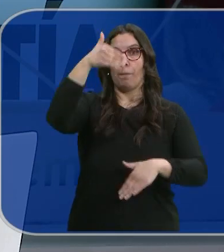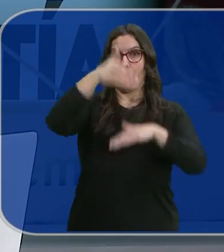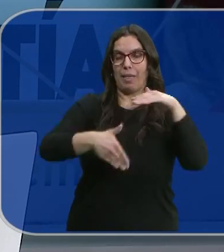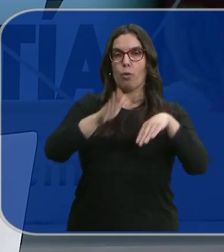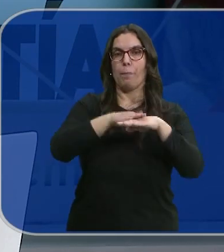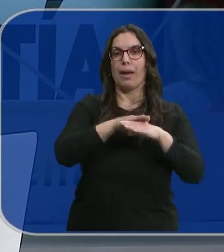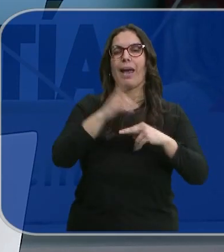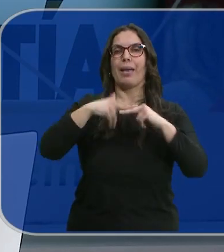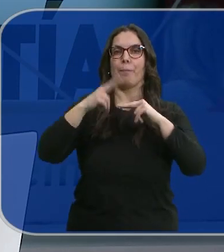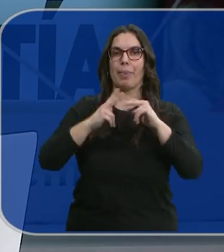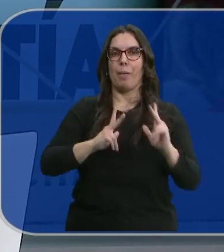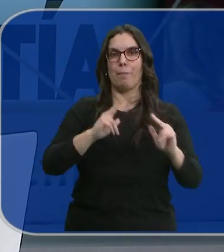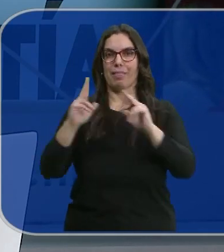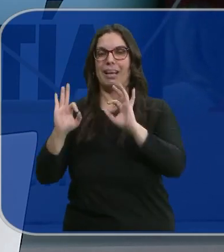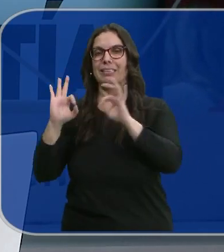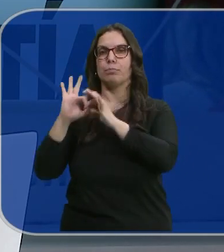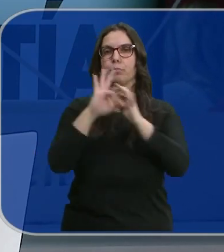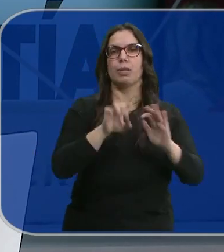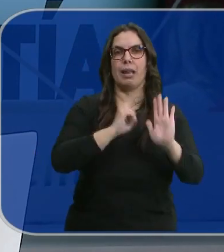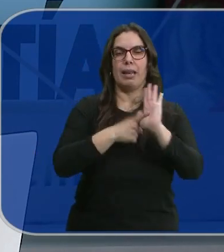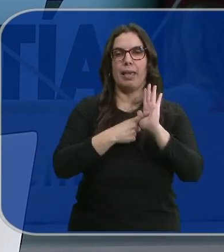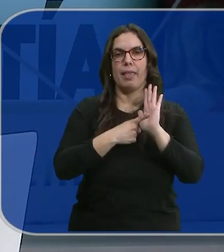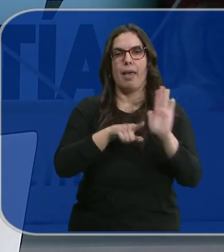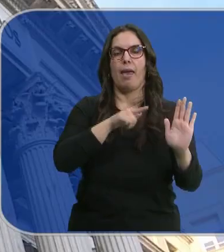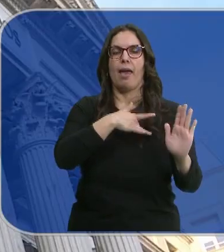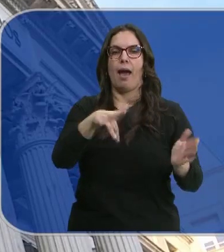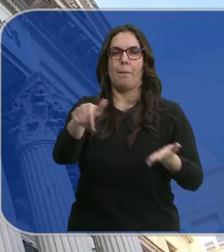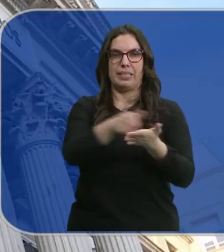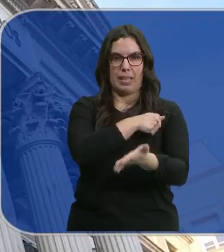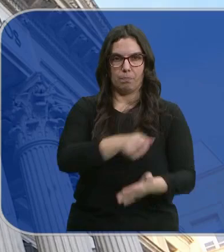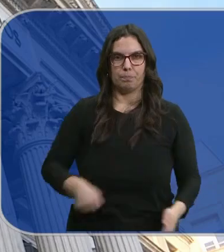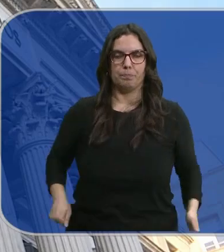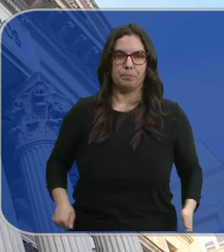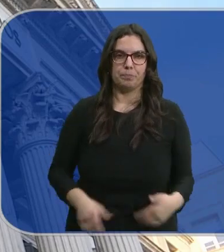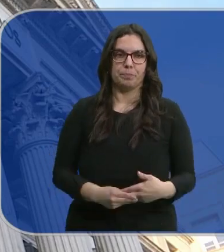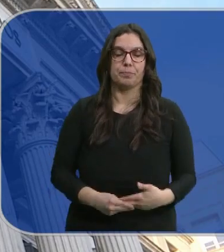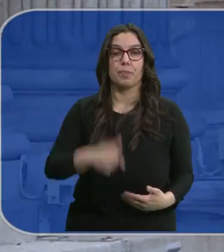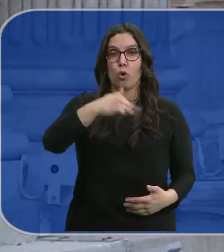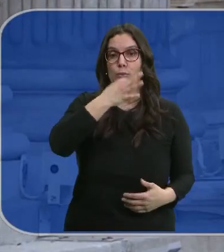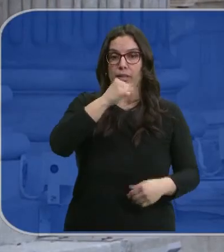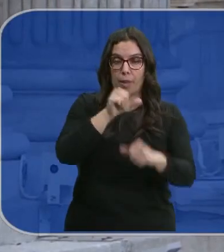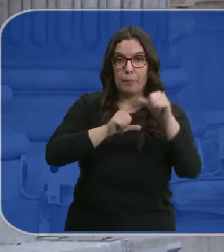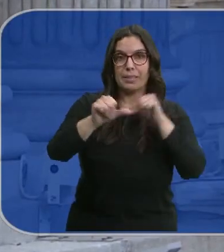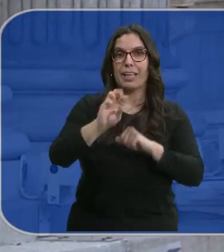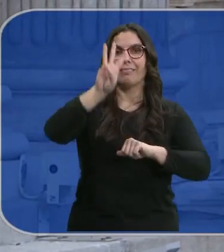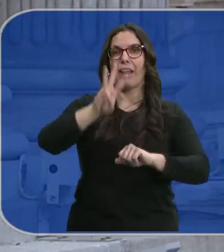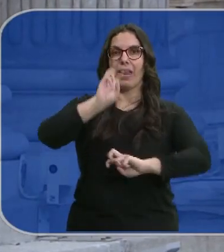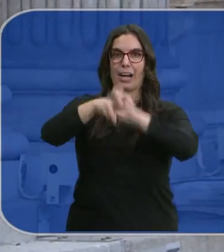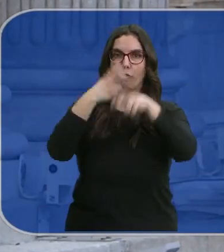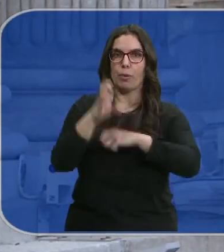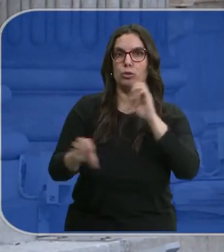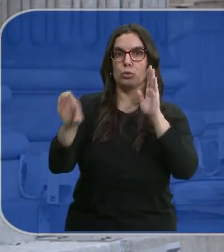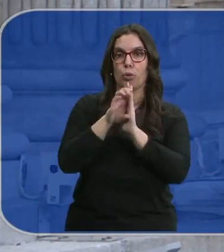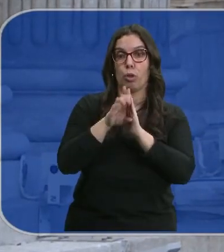presentar enmiendas parciales a la ley de amnistía. Desde esta tarde, la tercera reforma de la